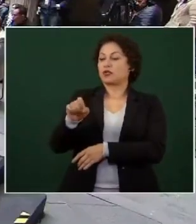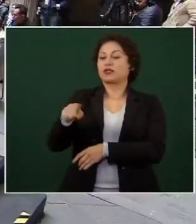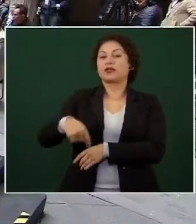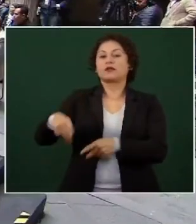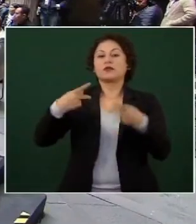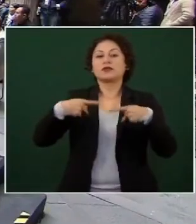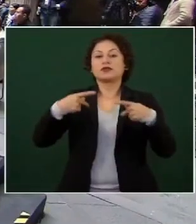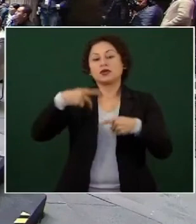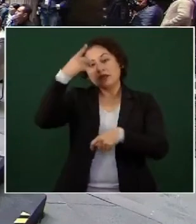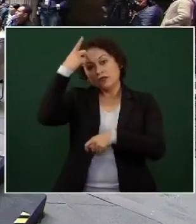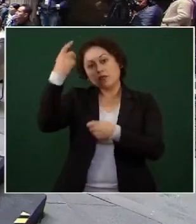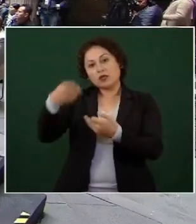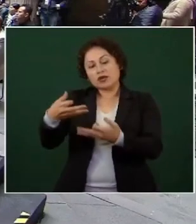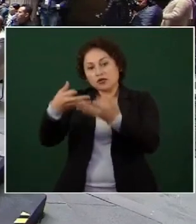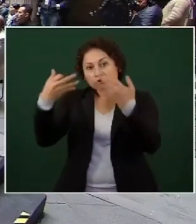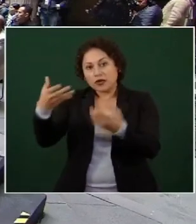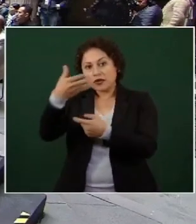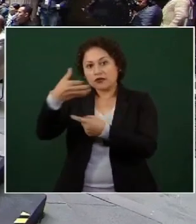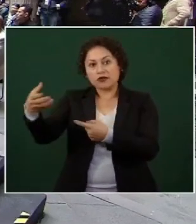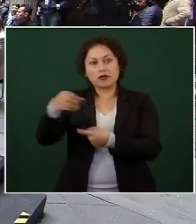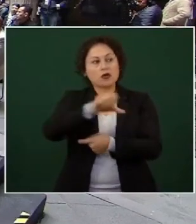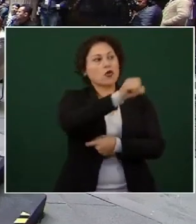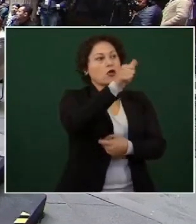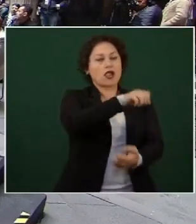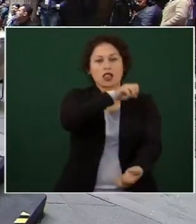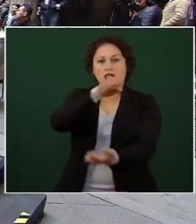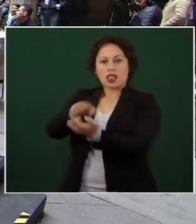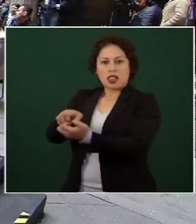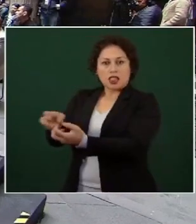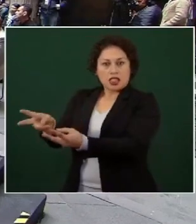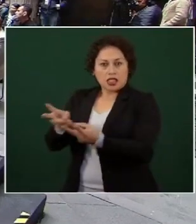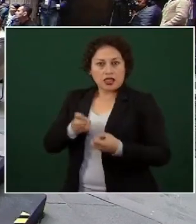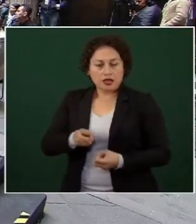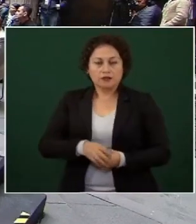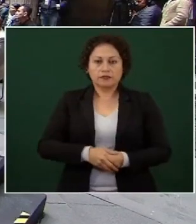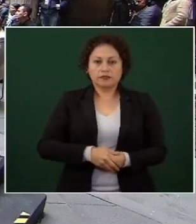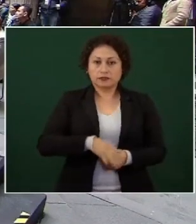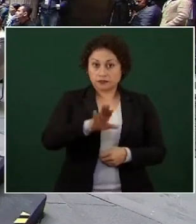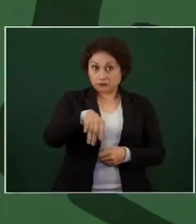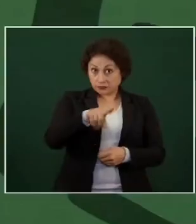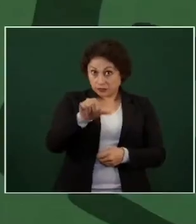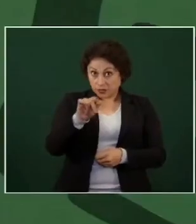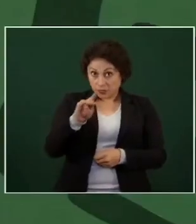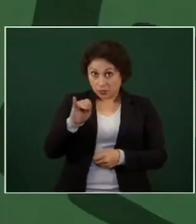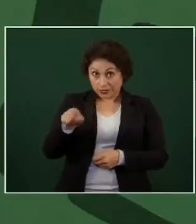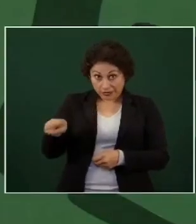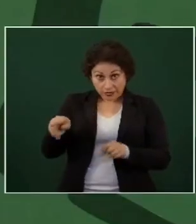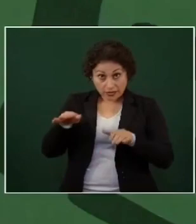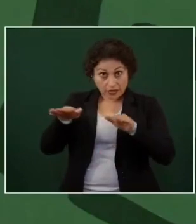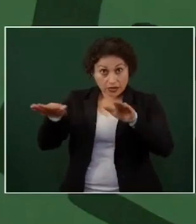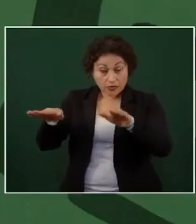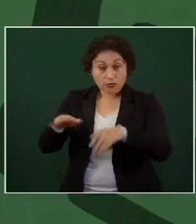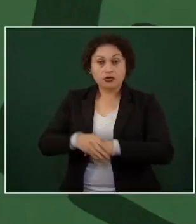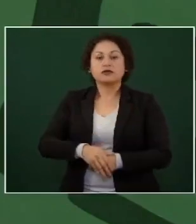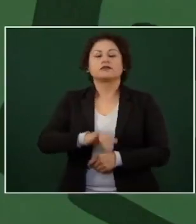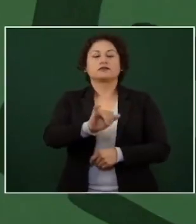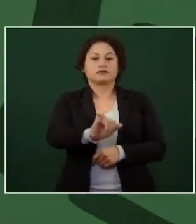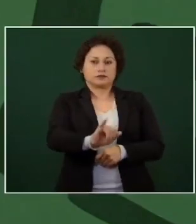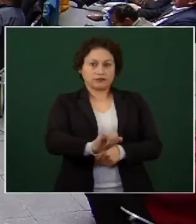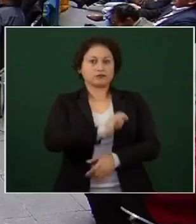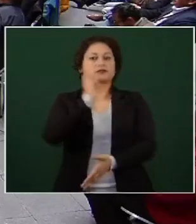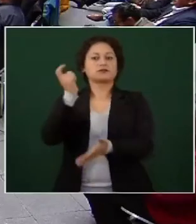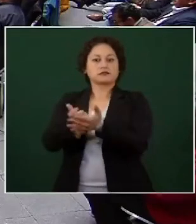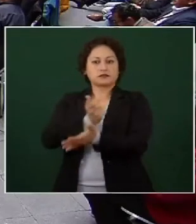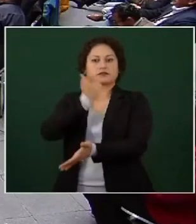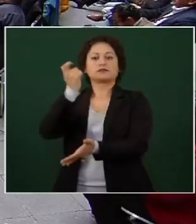extorsionando. Bueno, son muchos casos, pero aquí todo está documentado. ¿Lo del Zapote es lo del aeropuerto? Sí, les están pagando, pero en